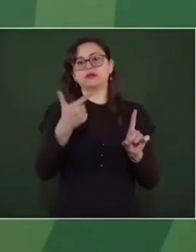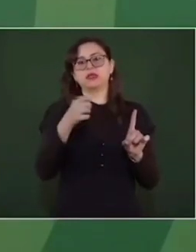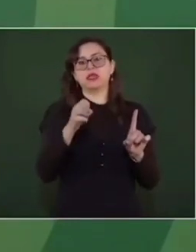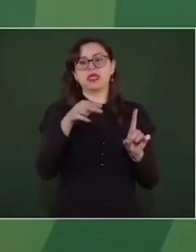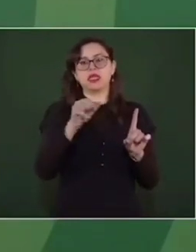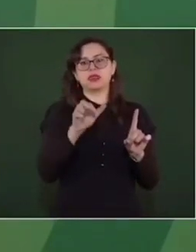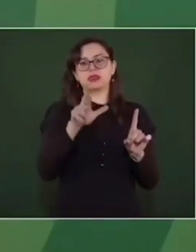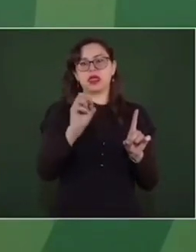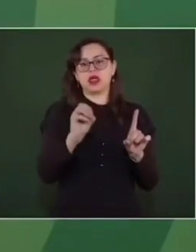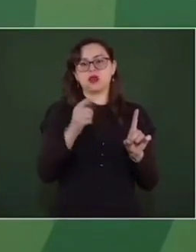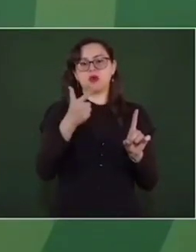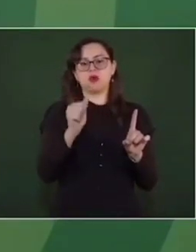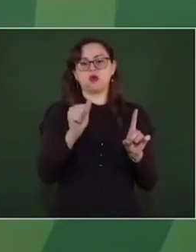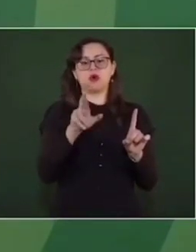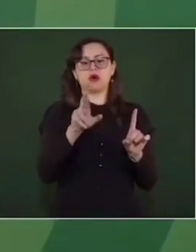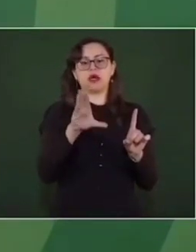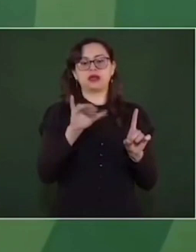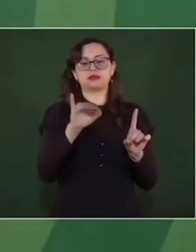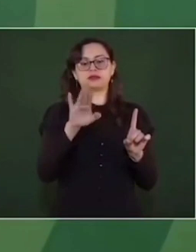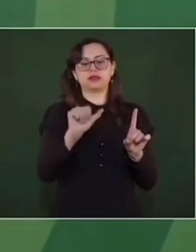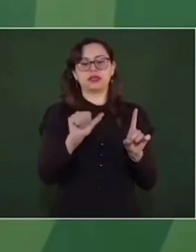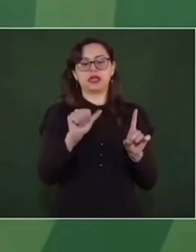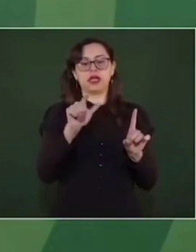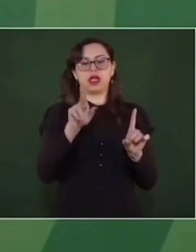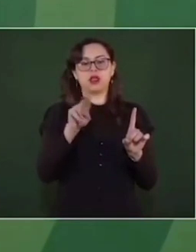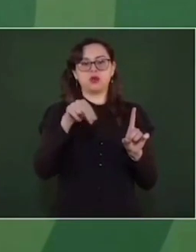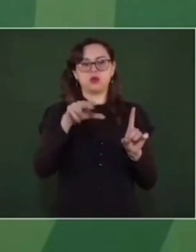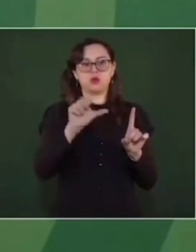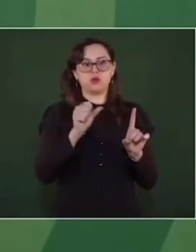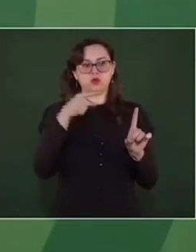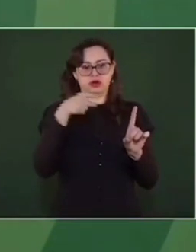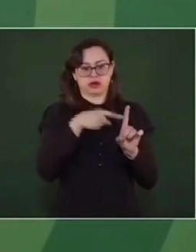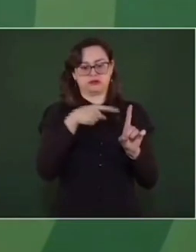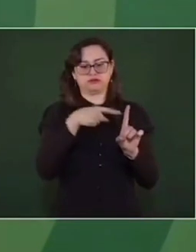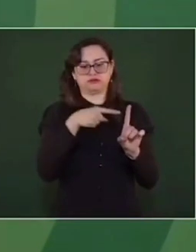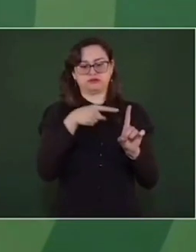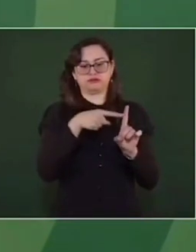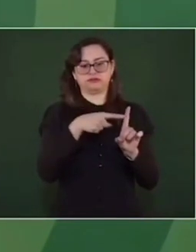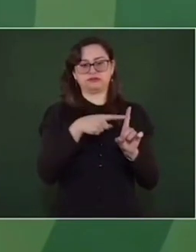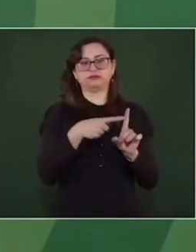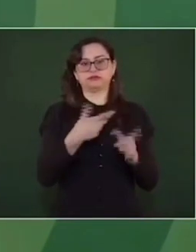Vamos a presentarles más datos.